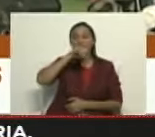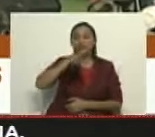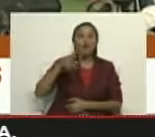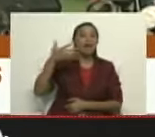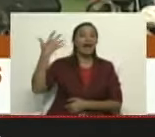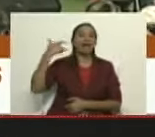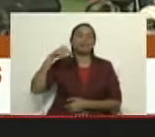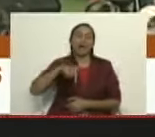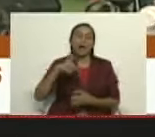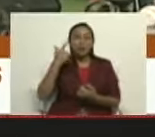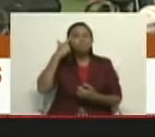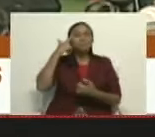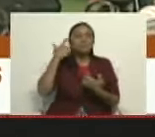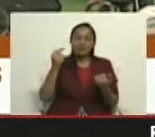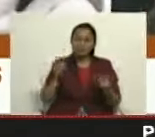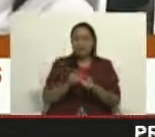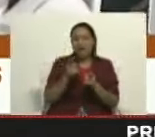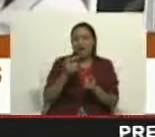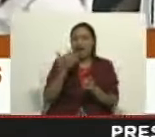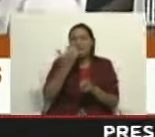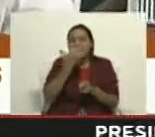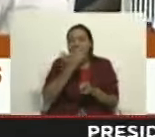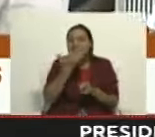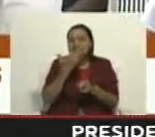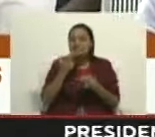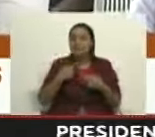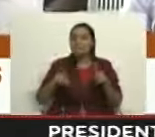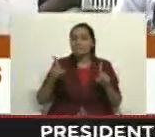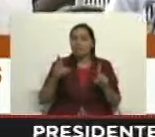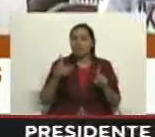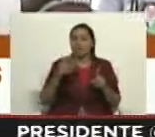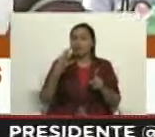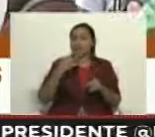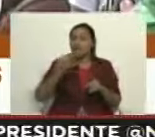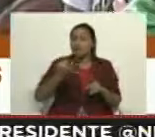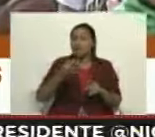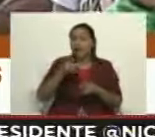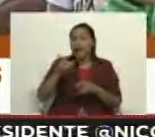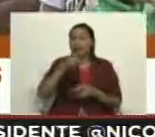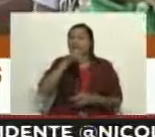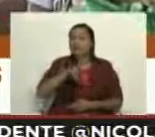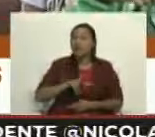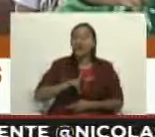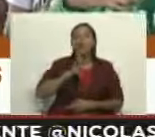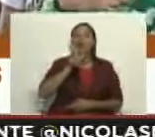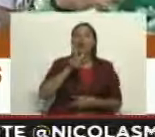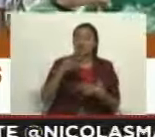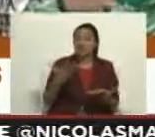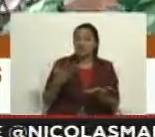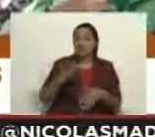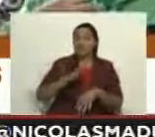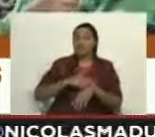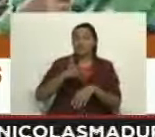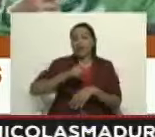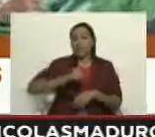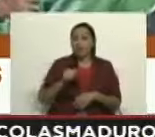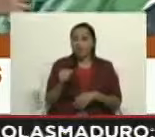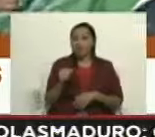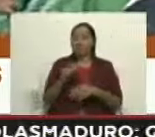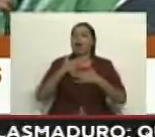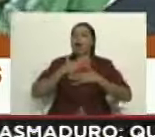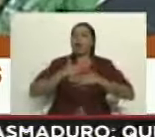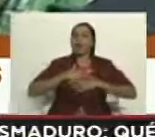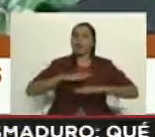momento era una cosa terrible, pues, terrible. Eso hizo la policía. Como la policía no salió a reprimir, ¿qué hizo